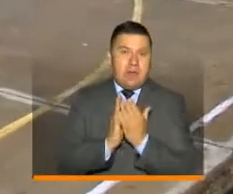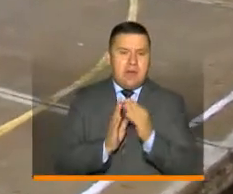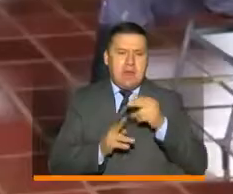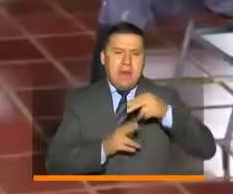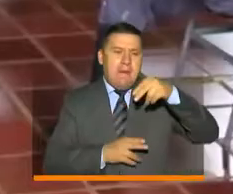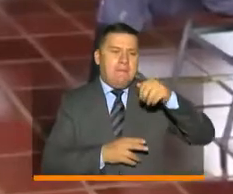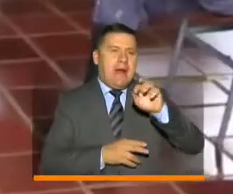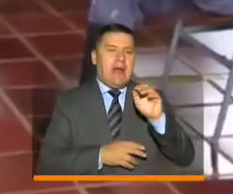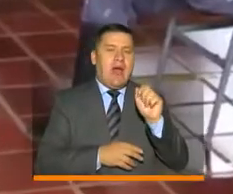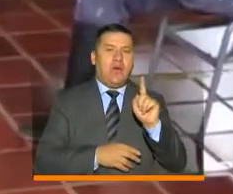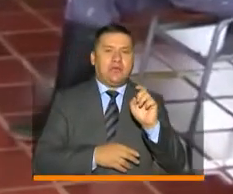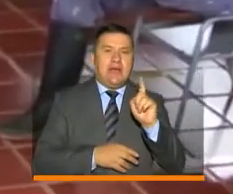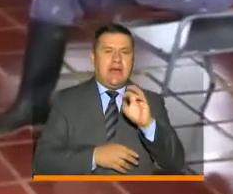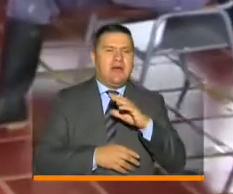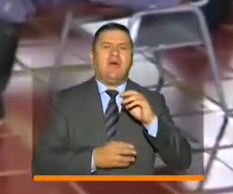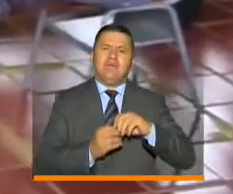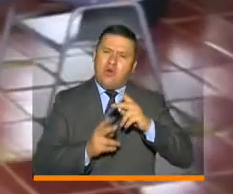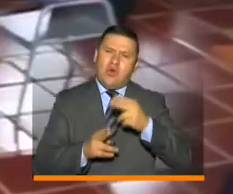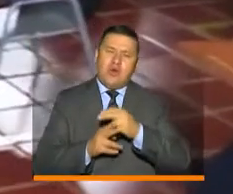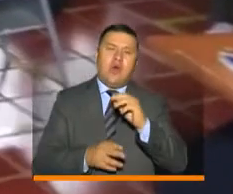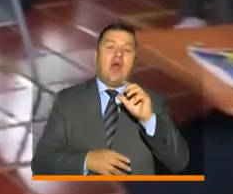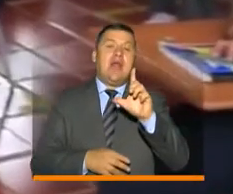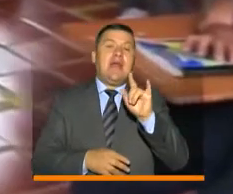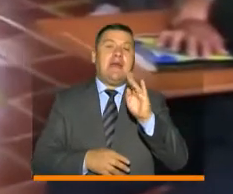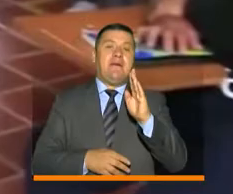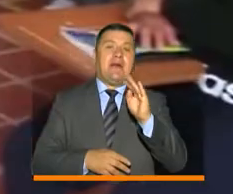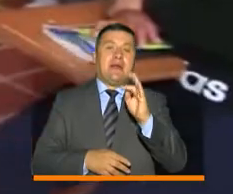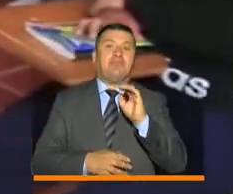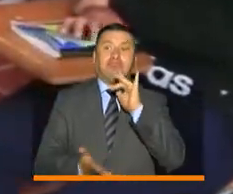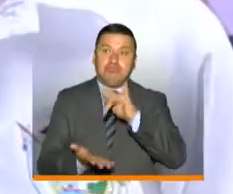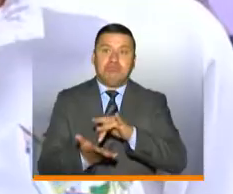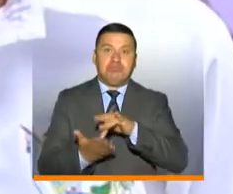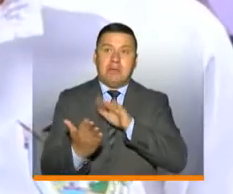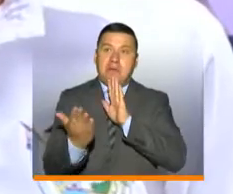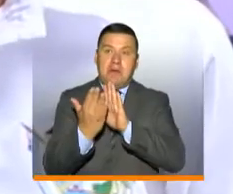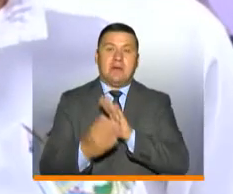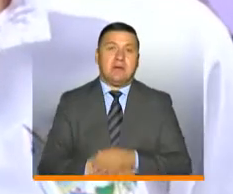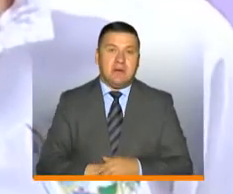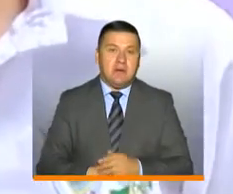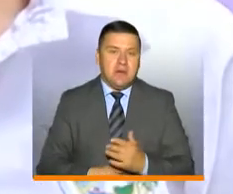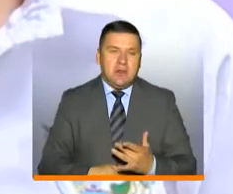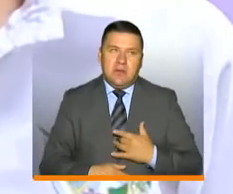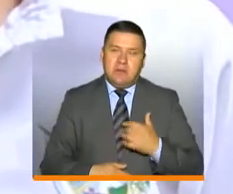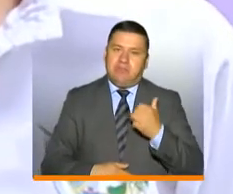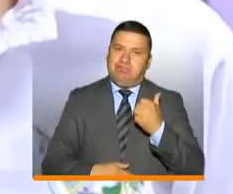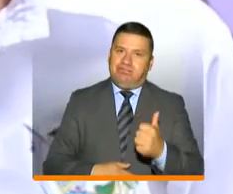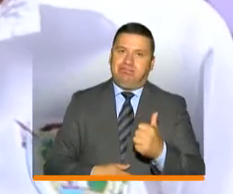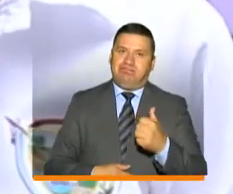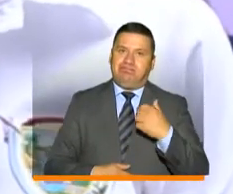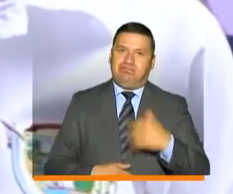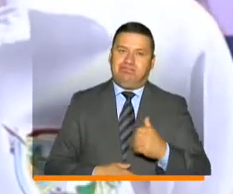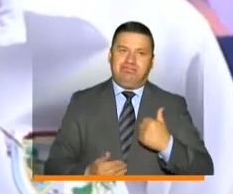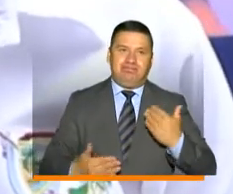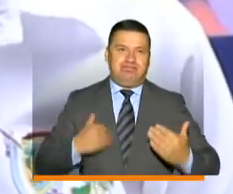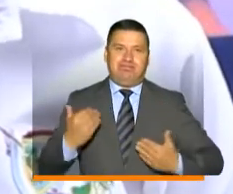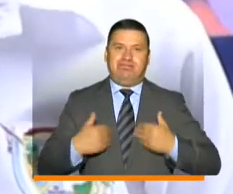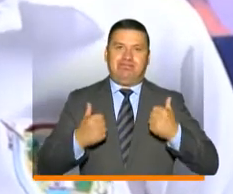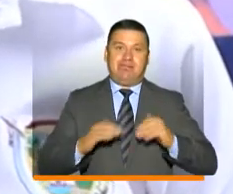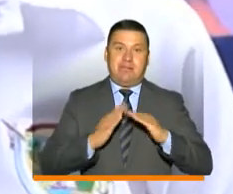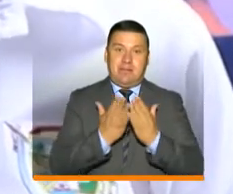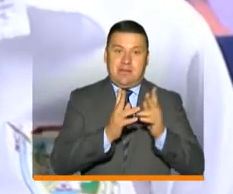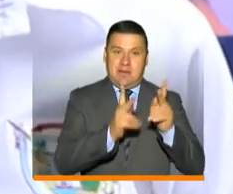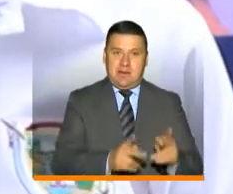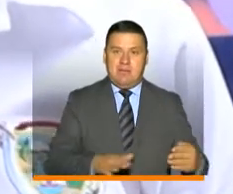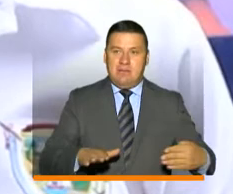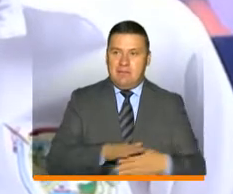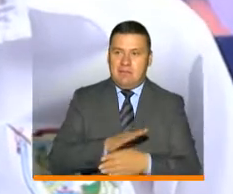María Auxiliadora y La Libertad también iniciaron el retorno a la presencialidad. Es satisfactorio ver la gran alegría con la que nuestros estudiantes